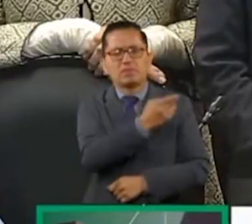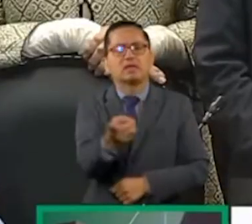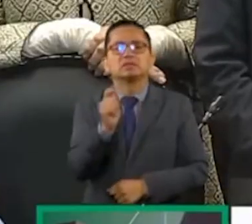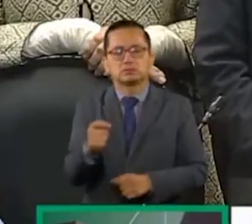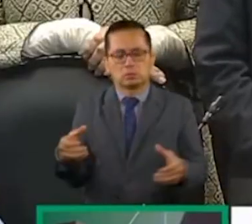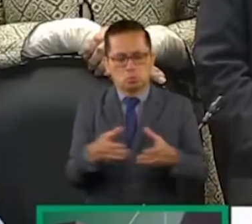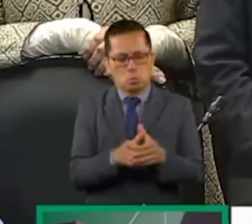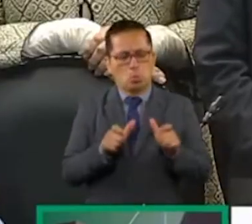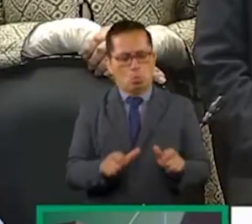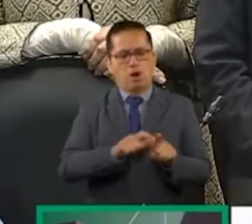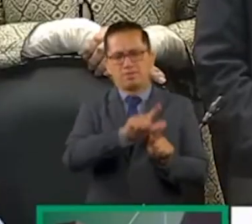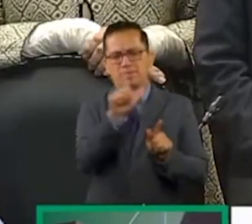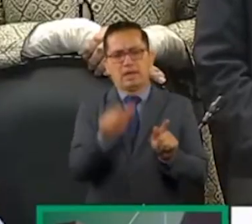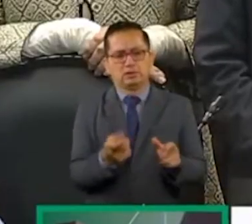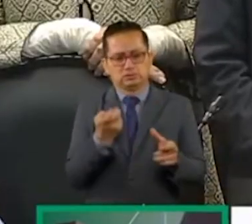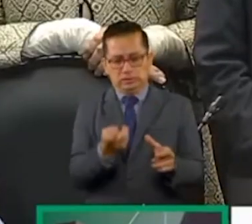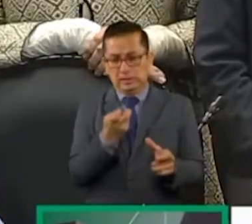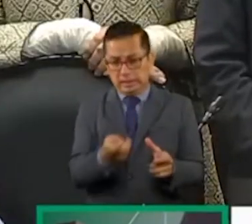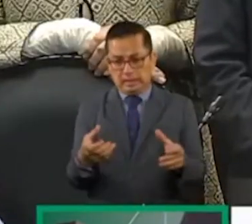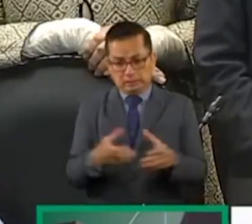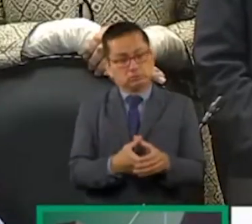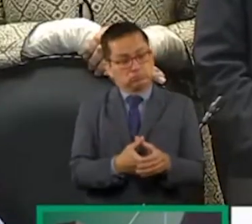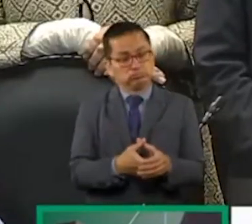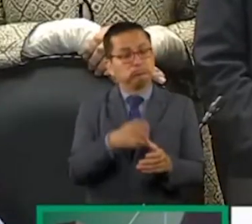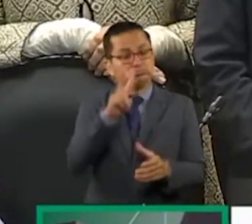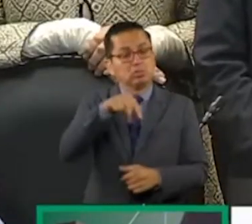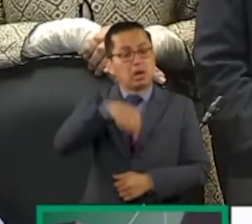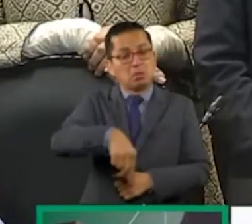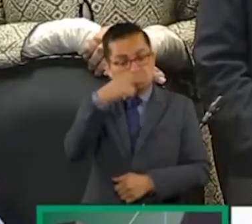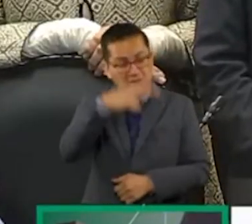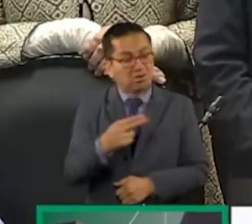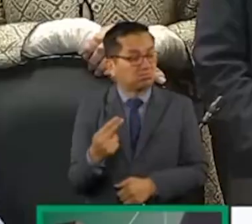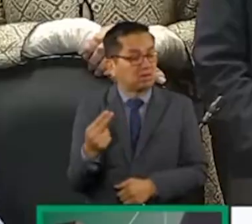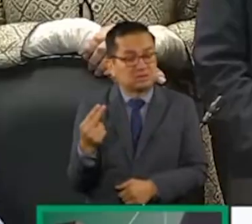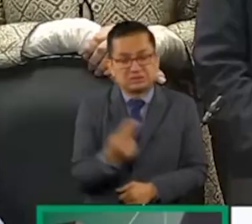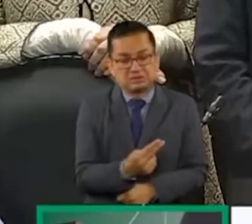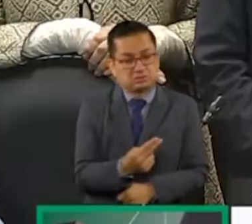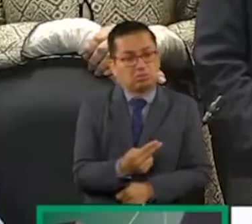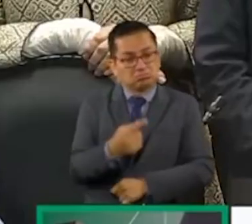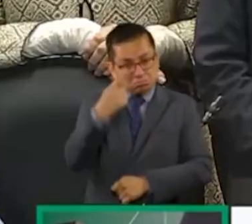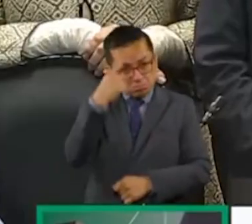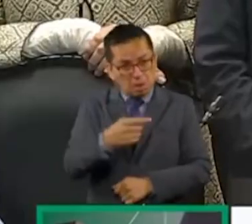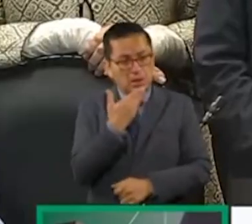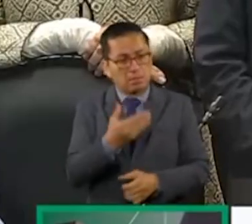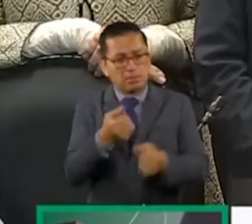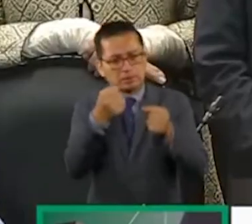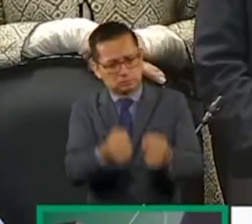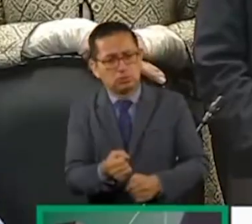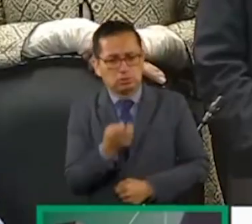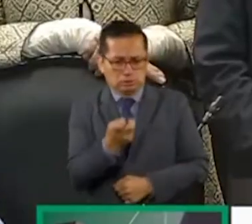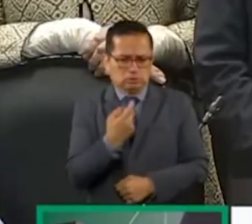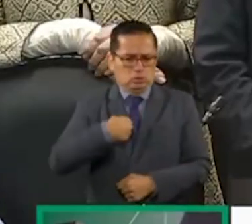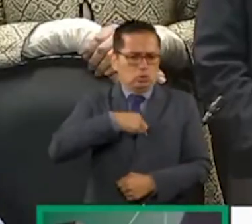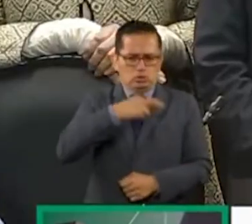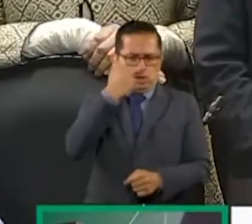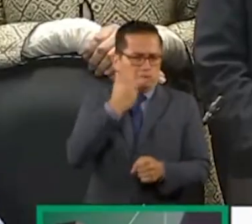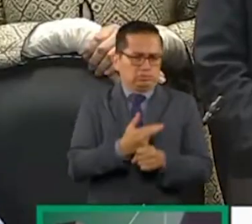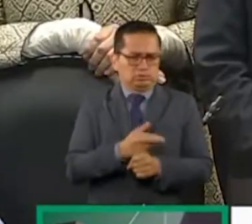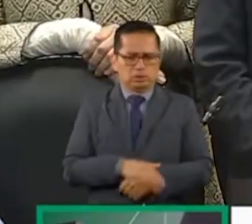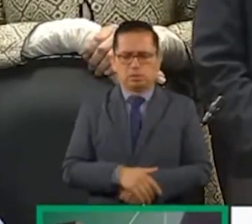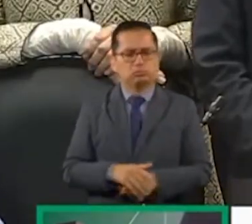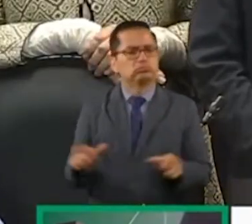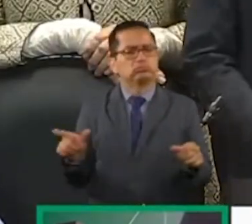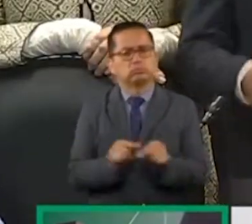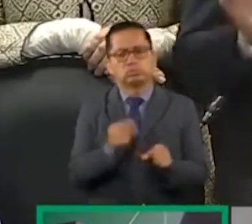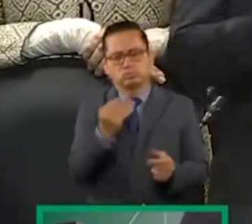hoy es una fuerza que necesita México para el apoyo a su seguridad y nos hacemos responsables de nuestros votos. Es cuanto